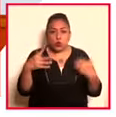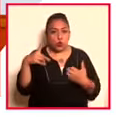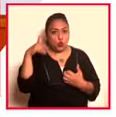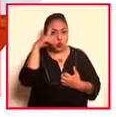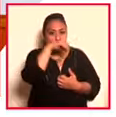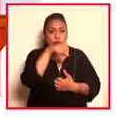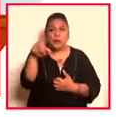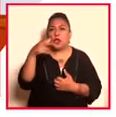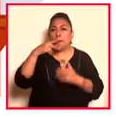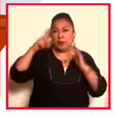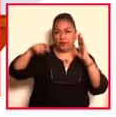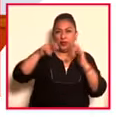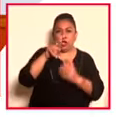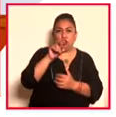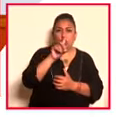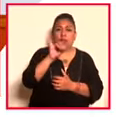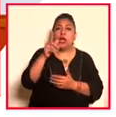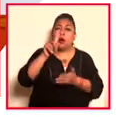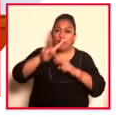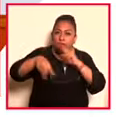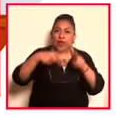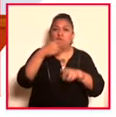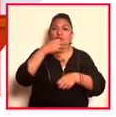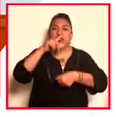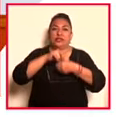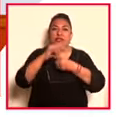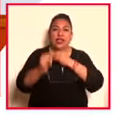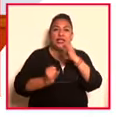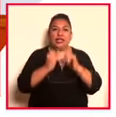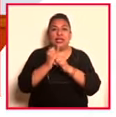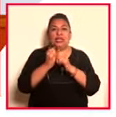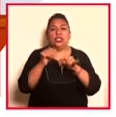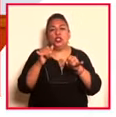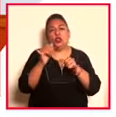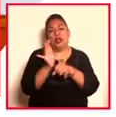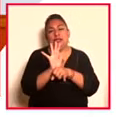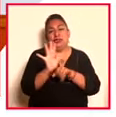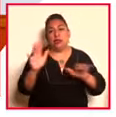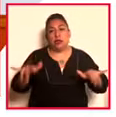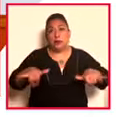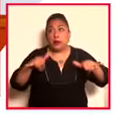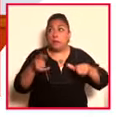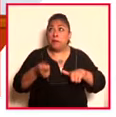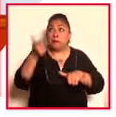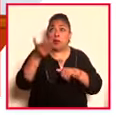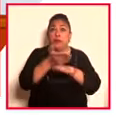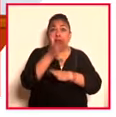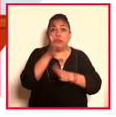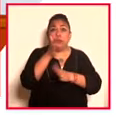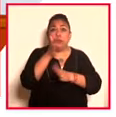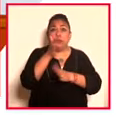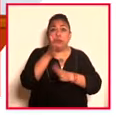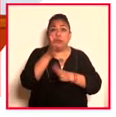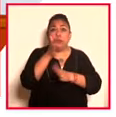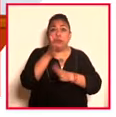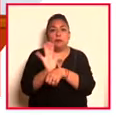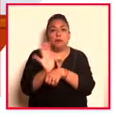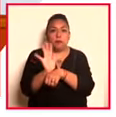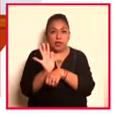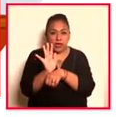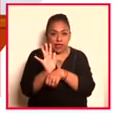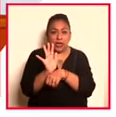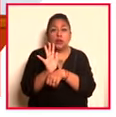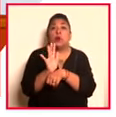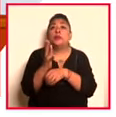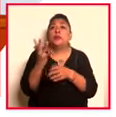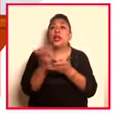El cineasta Rodrigo Plá regresa al Festival Internacional de Cine de Venecia. Participó por primera vez en 2007 con la película La Zona, que ganó el